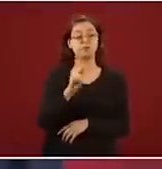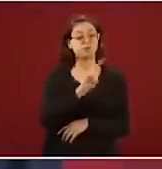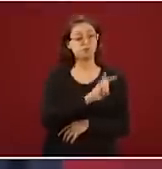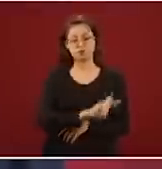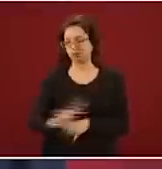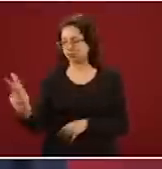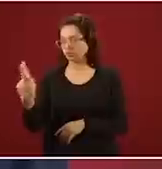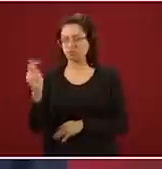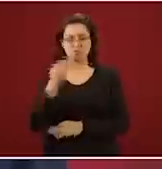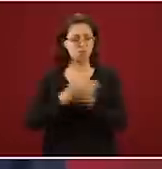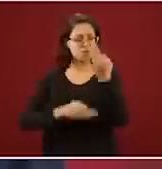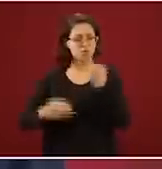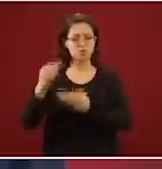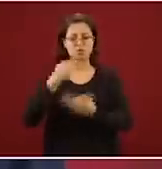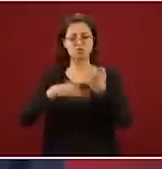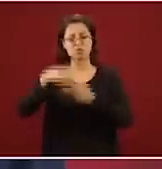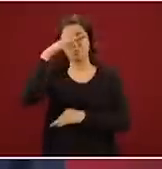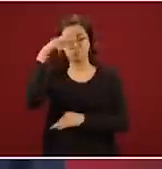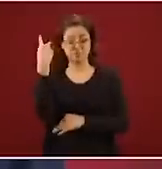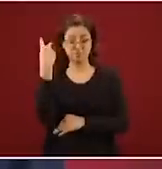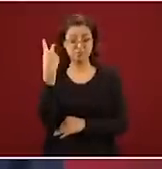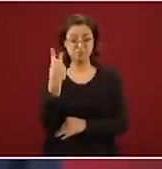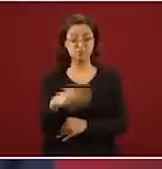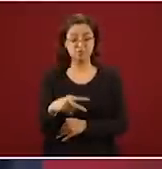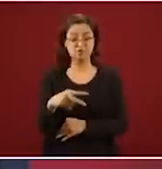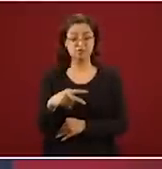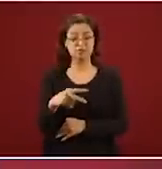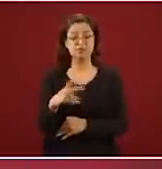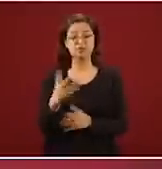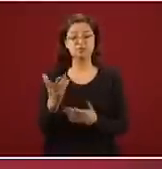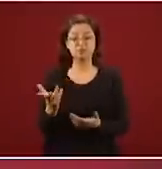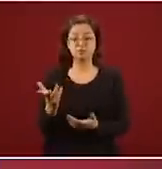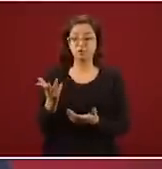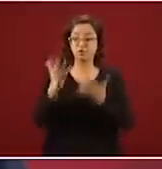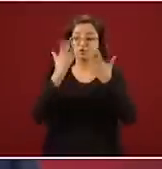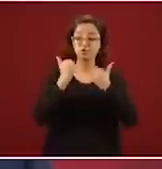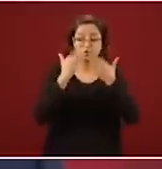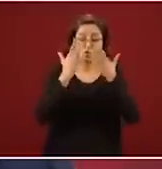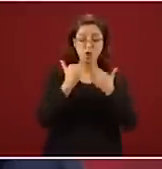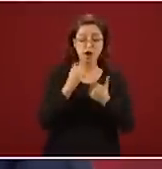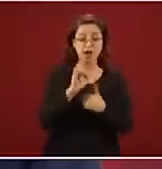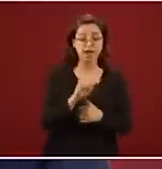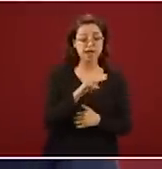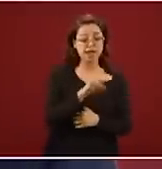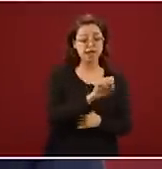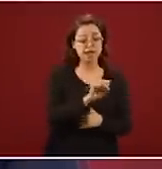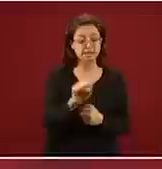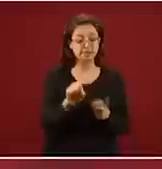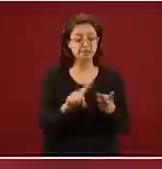todos los mexicanos que no tienen seguridad social,